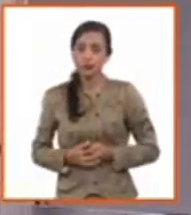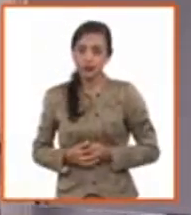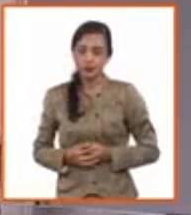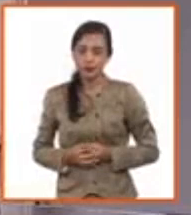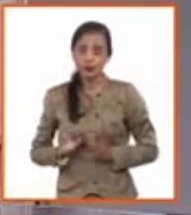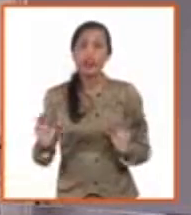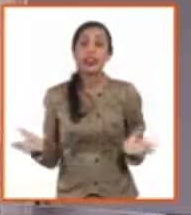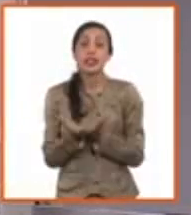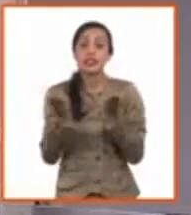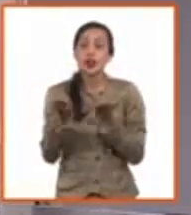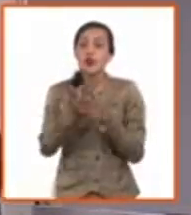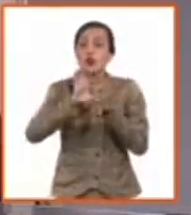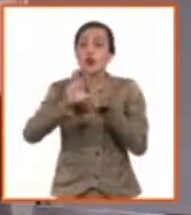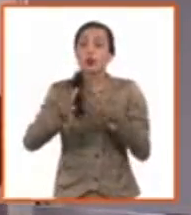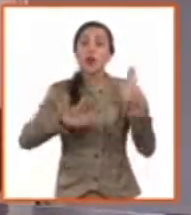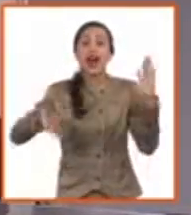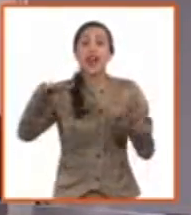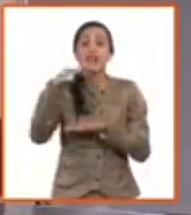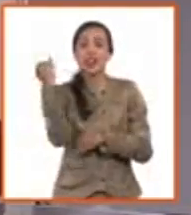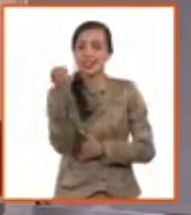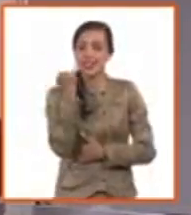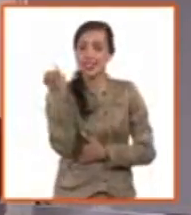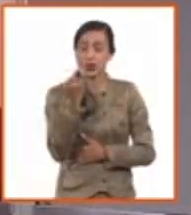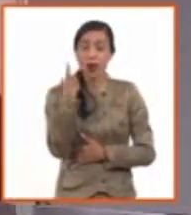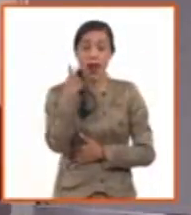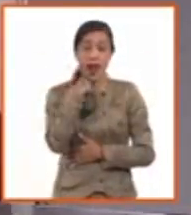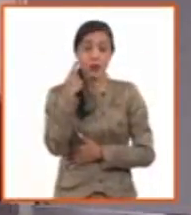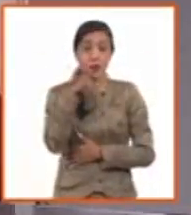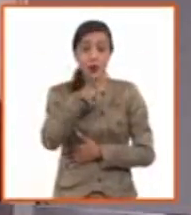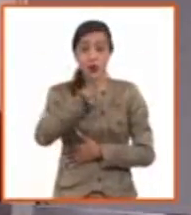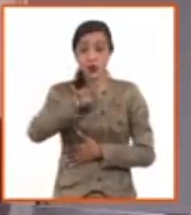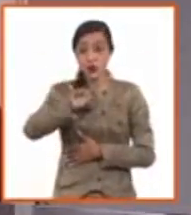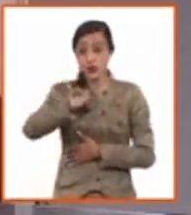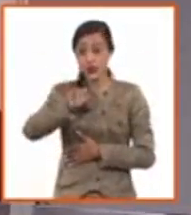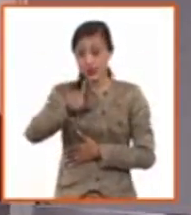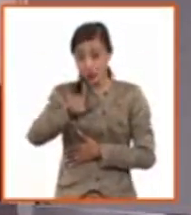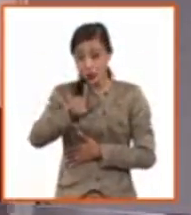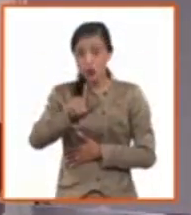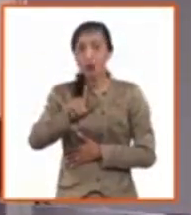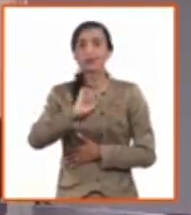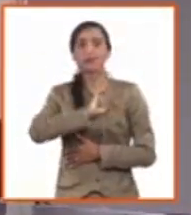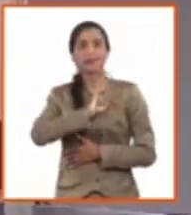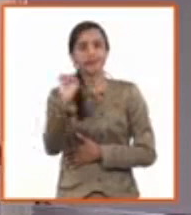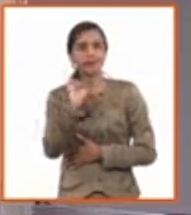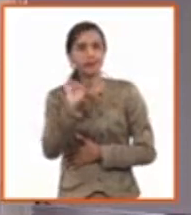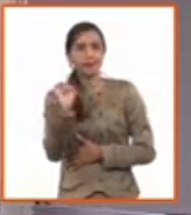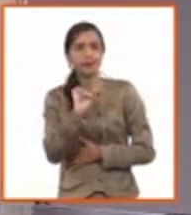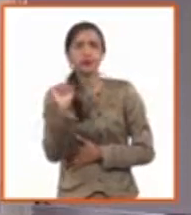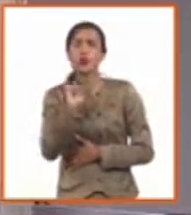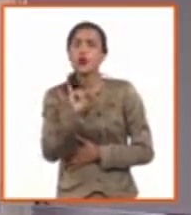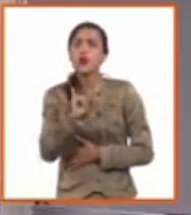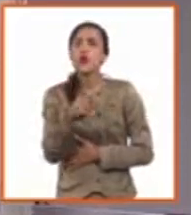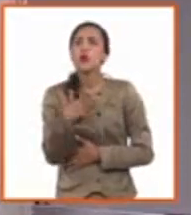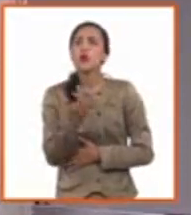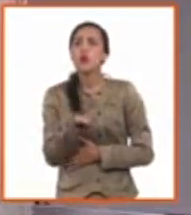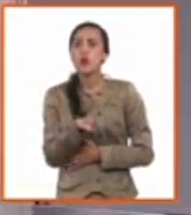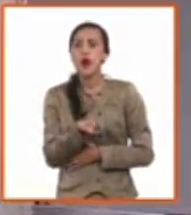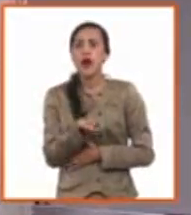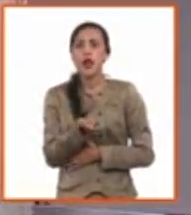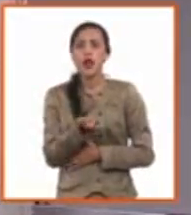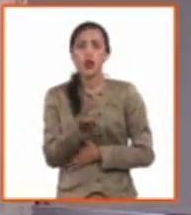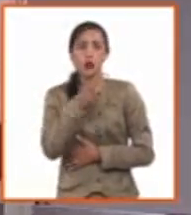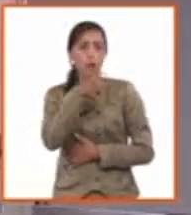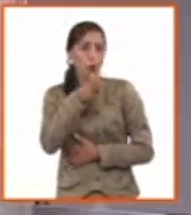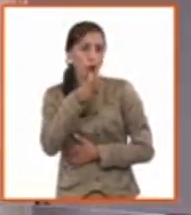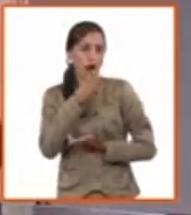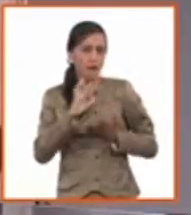del desarrollo de la computación a nivel internacional y en el año 71 se logra el desarrollo de un lenguaje compilador